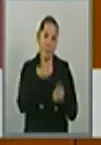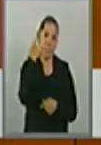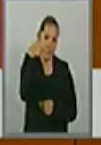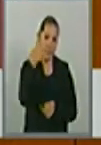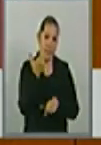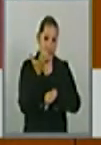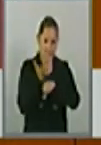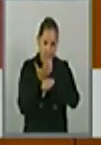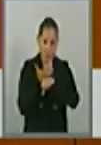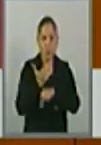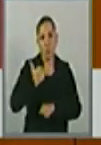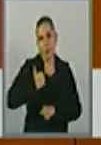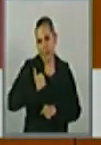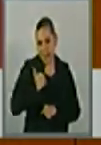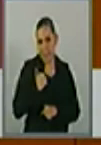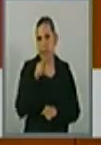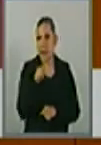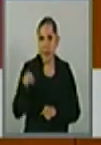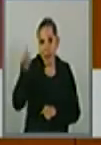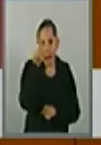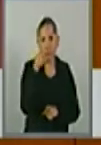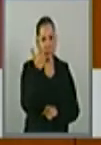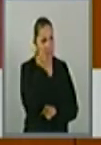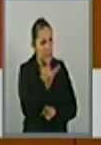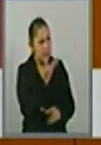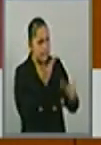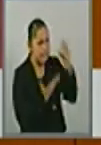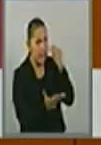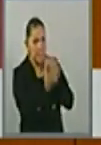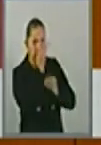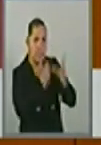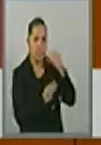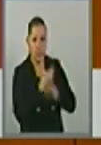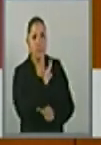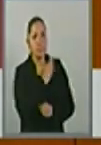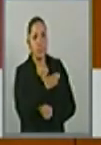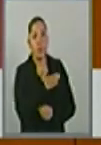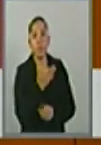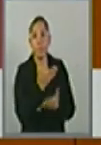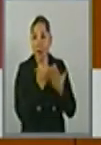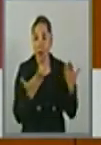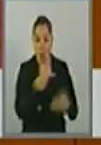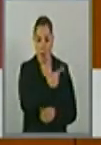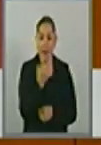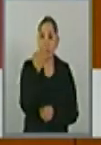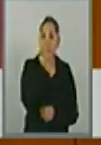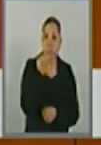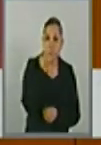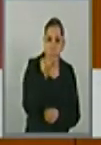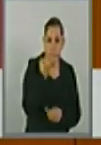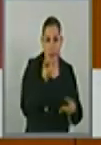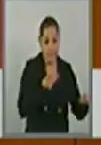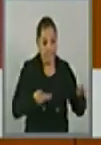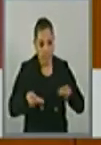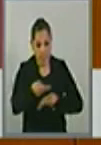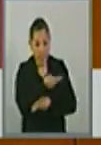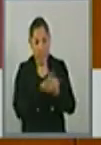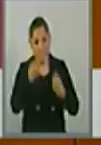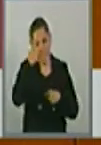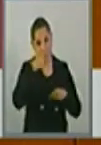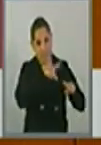norteamérica y canadá el idioma se convierte en una mercancía como lo puede ser el turismo idiomático